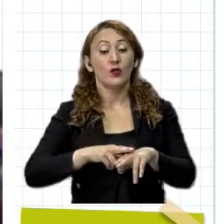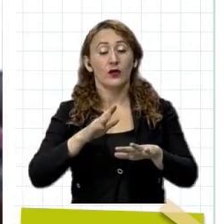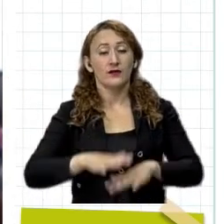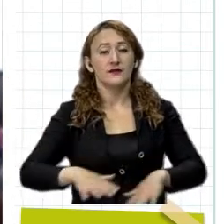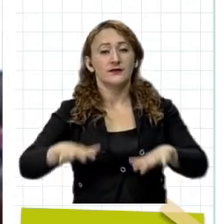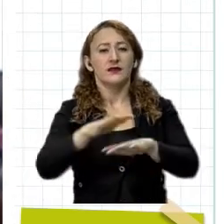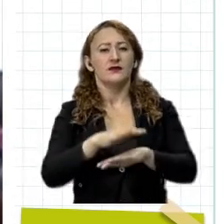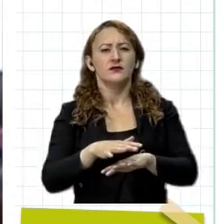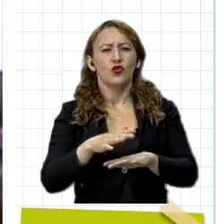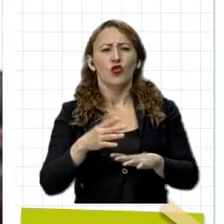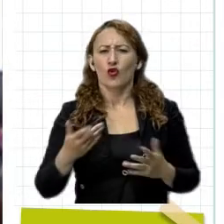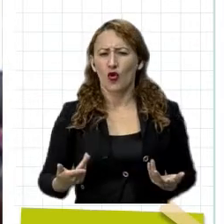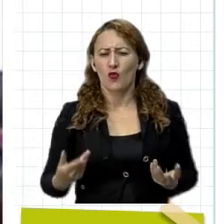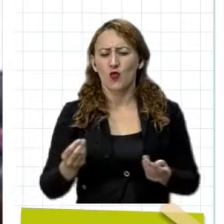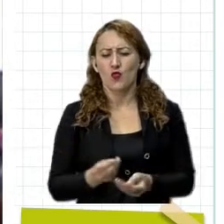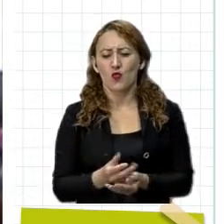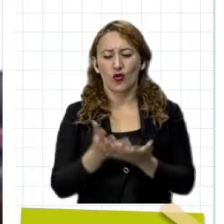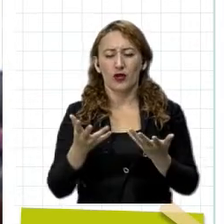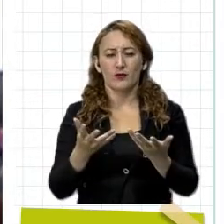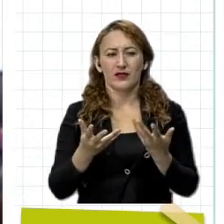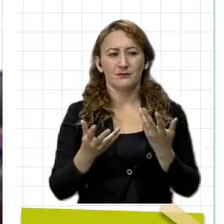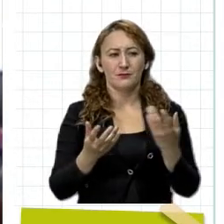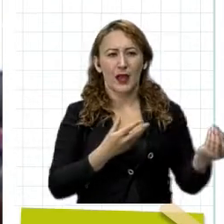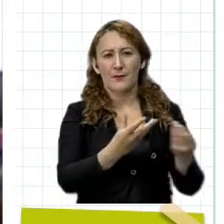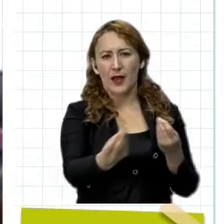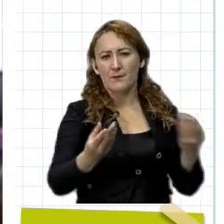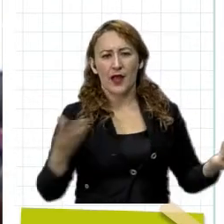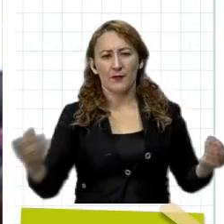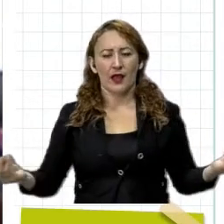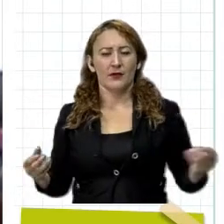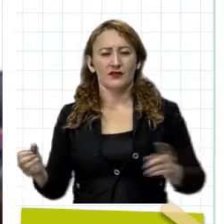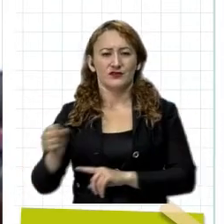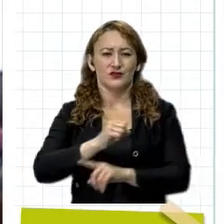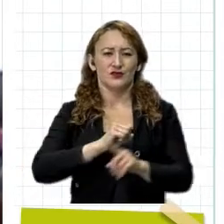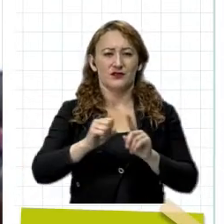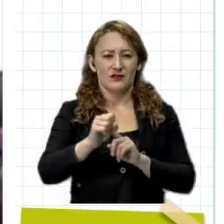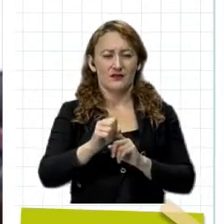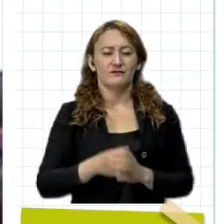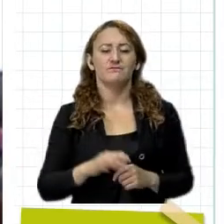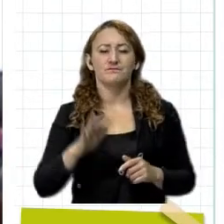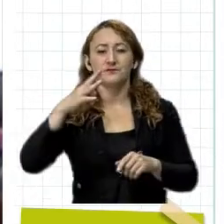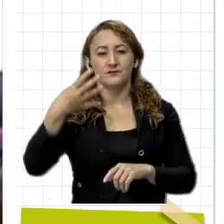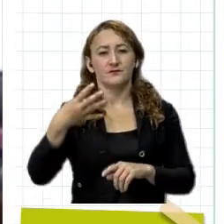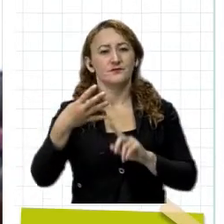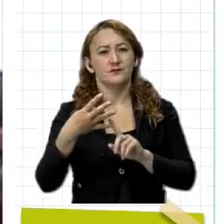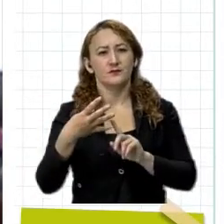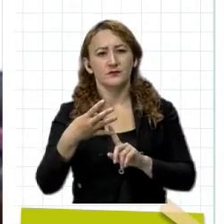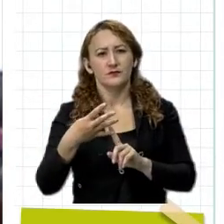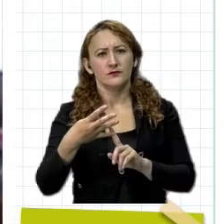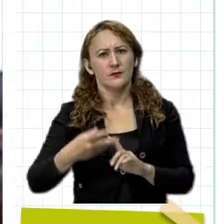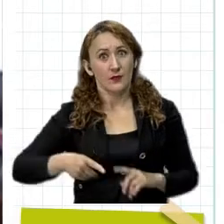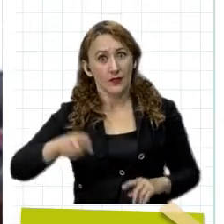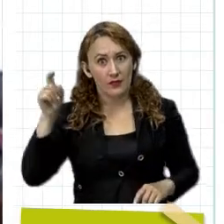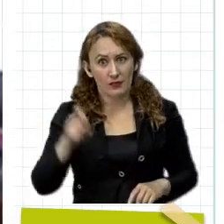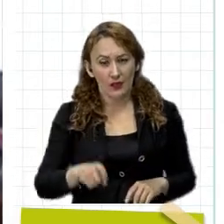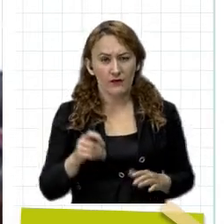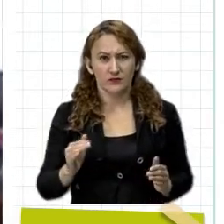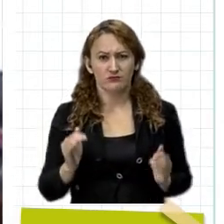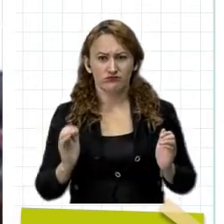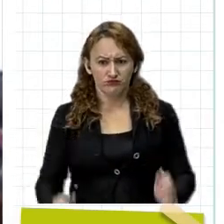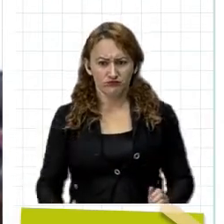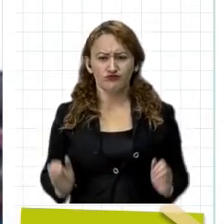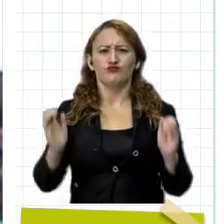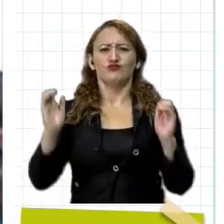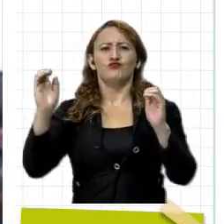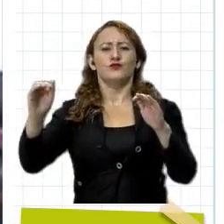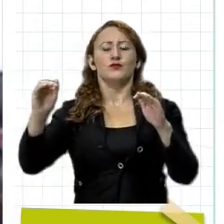ontologización de las múltiples separaciones propias de esa sociedad. Y cuatro, la necesaria superioridad de los saberes